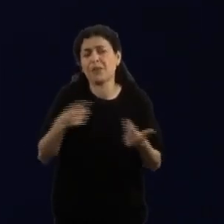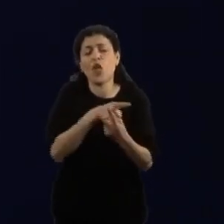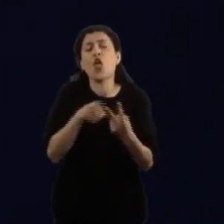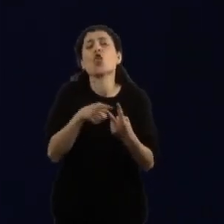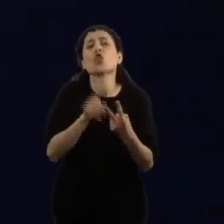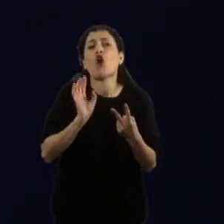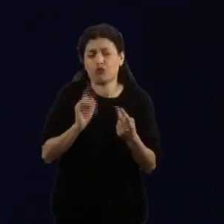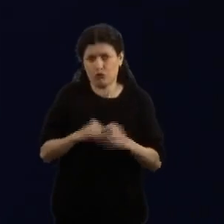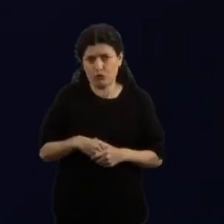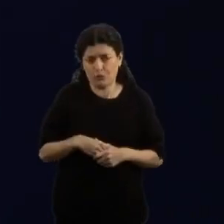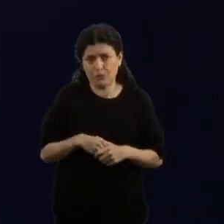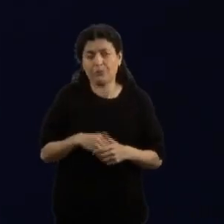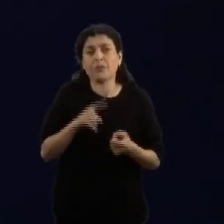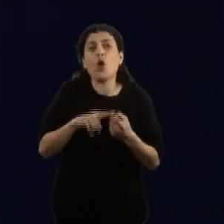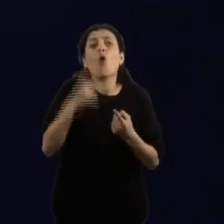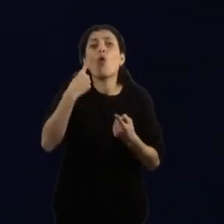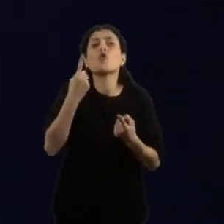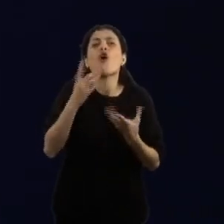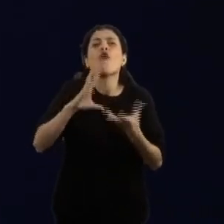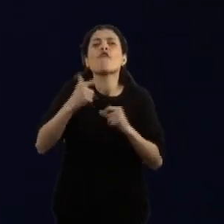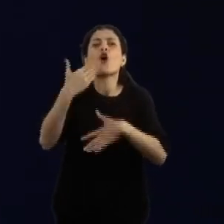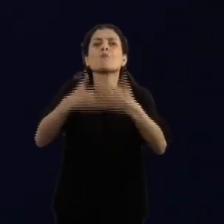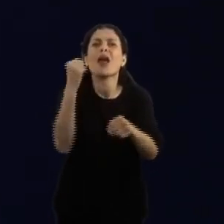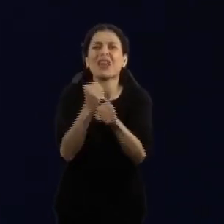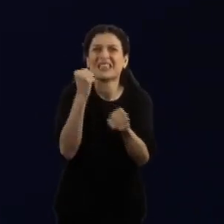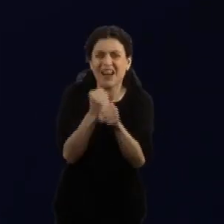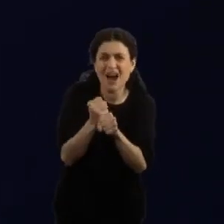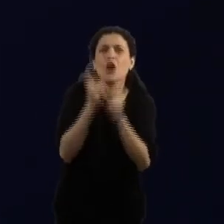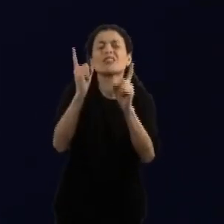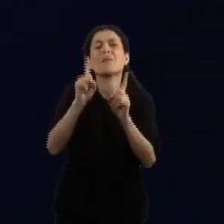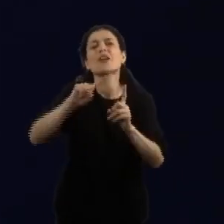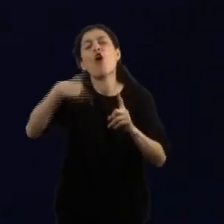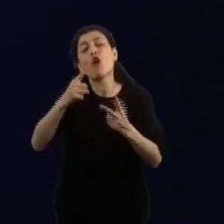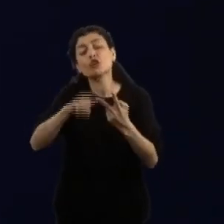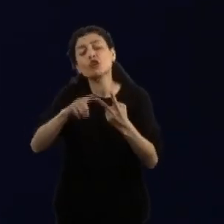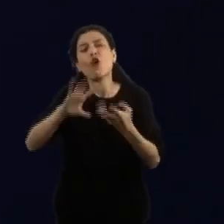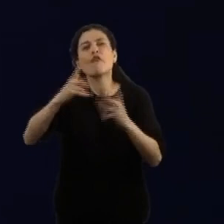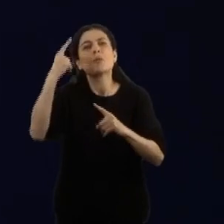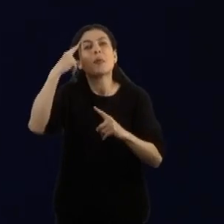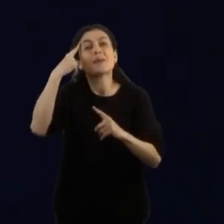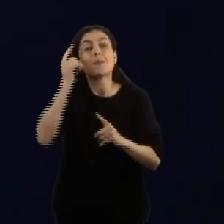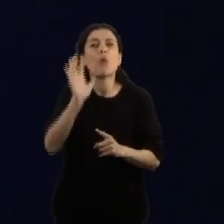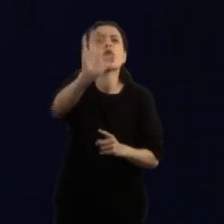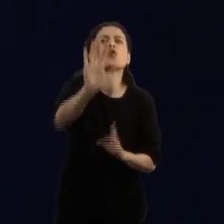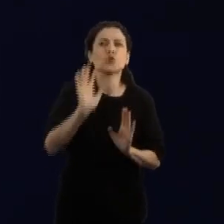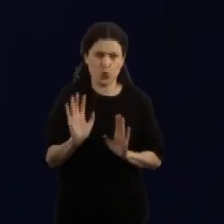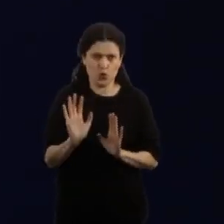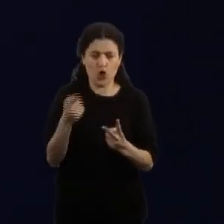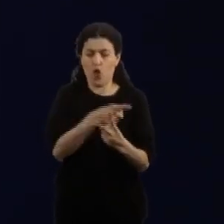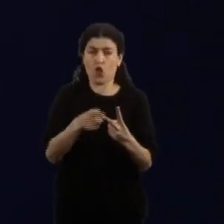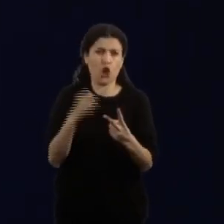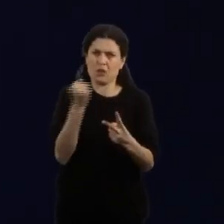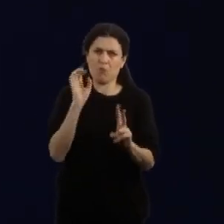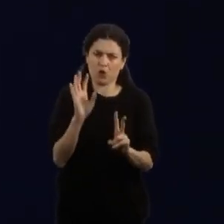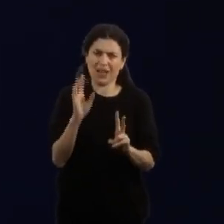Una de las cuestiones pasa por lo que haces y otra de las cuestiones pasa por la expectativa que tenés hacia adelante de lo que hagamos. Y la verdad es que lo único que